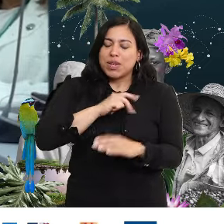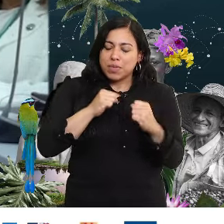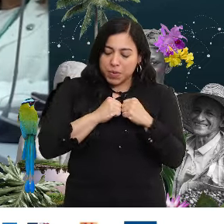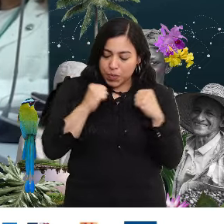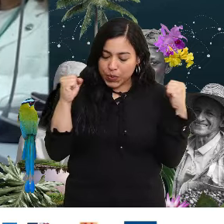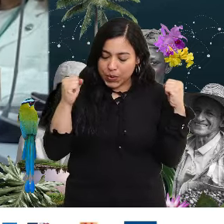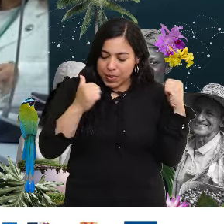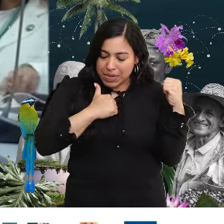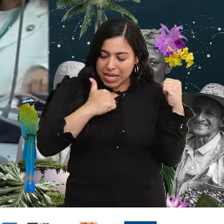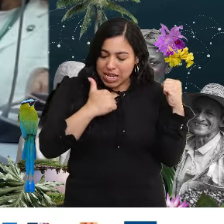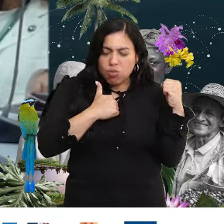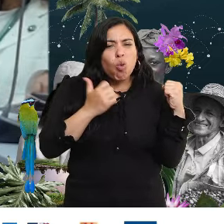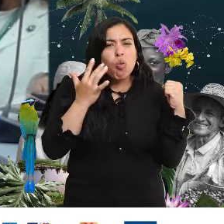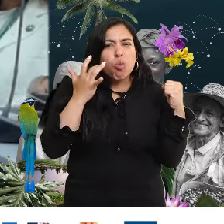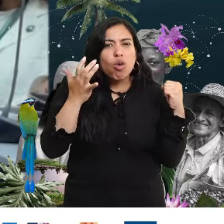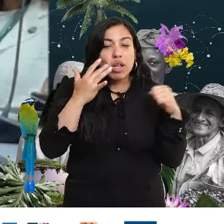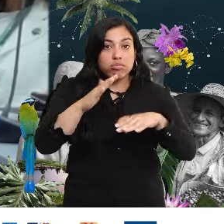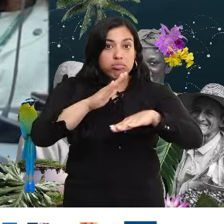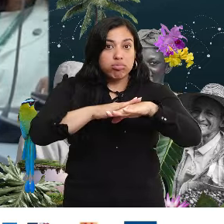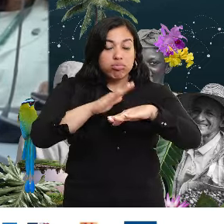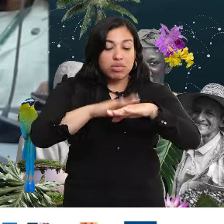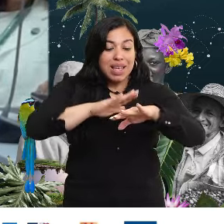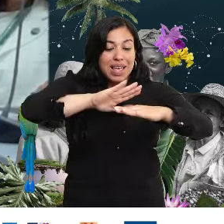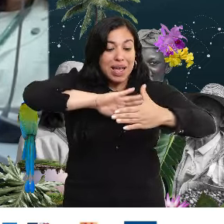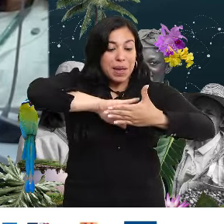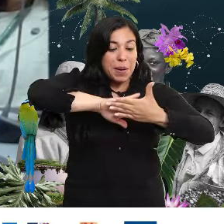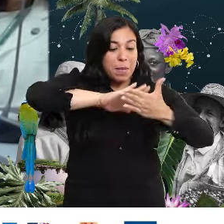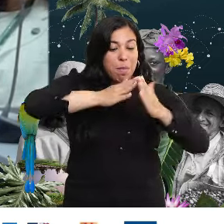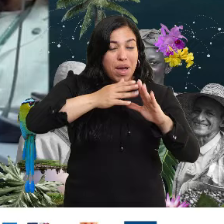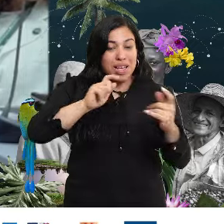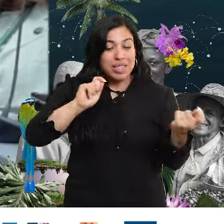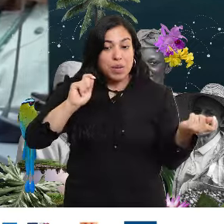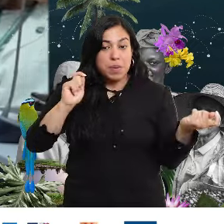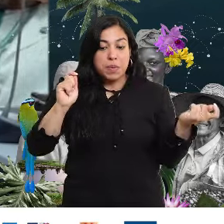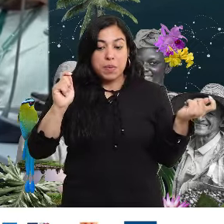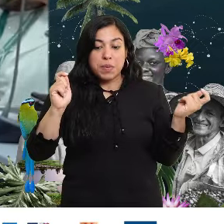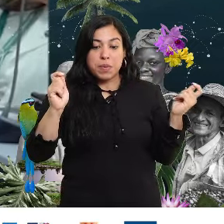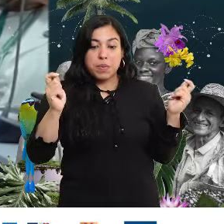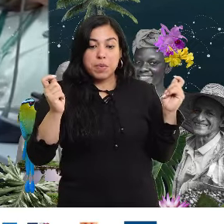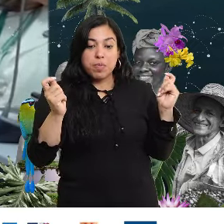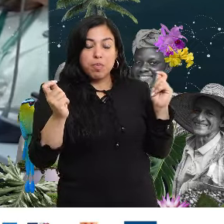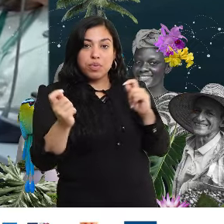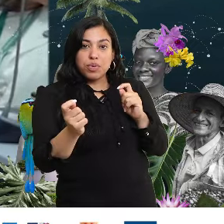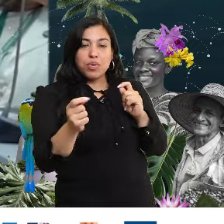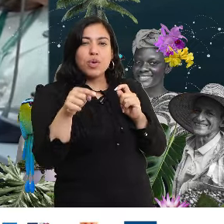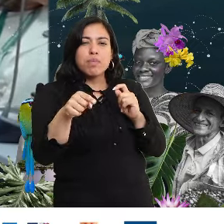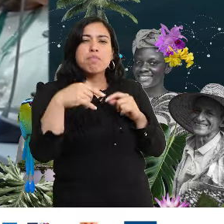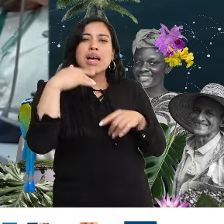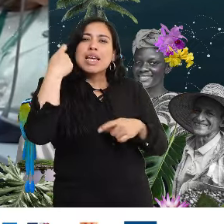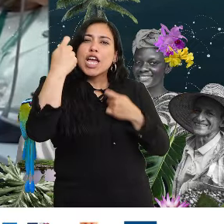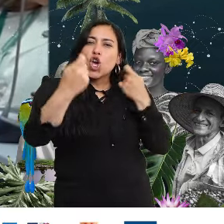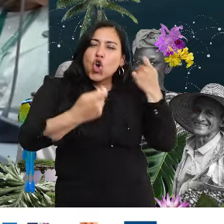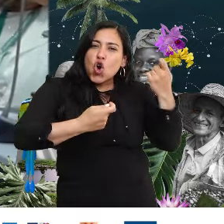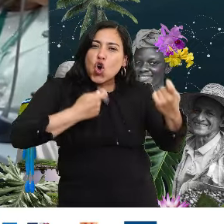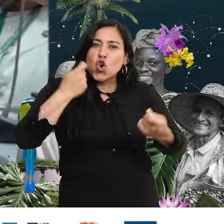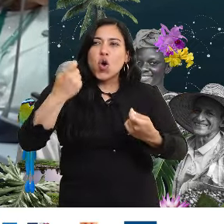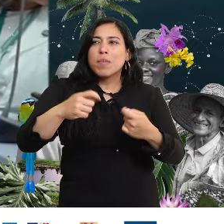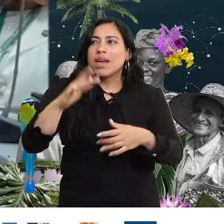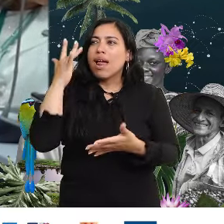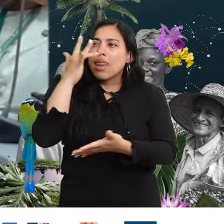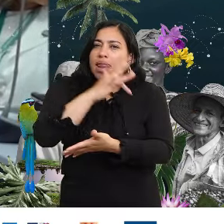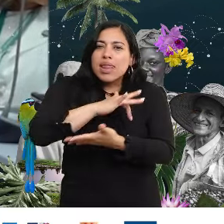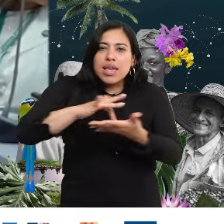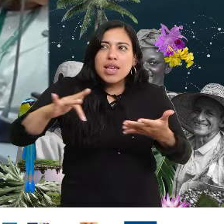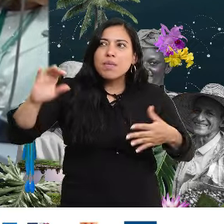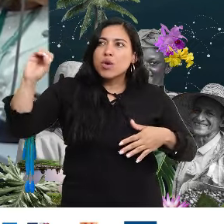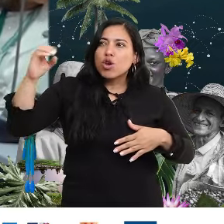porque la transición de la paz y la transición hacia una economía descarbonizada y hacia